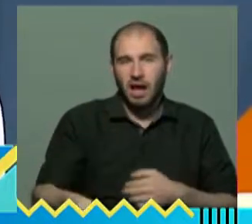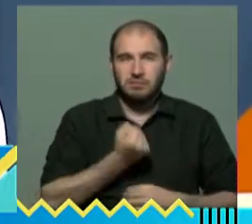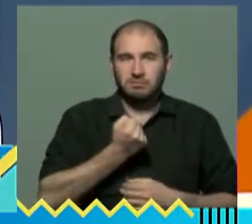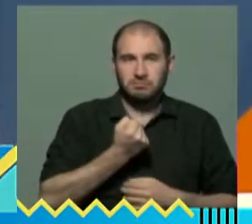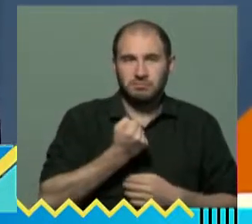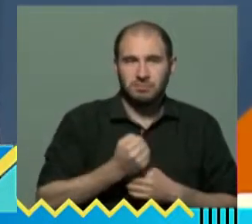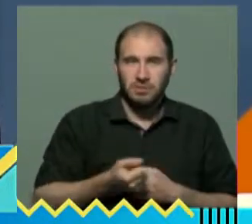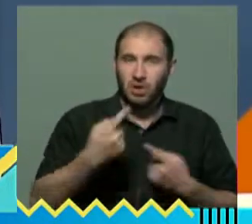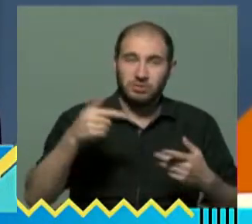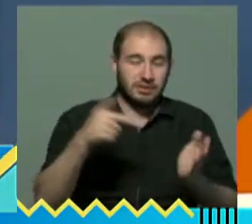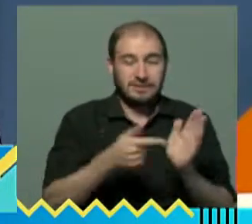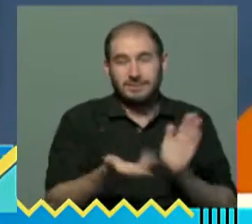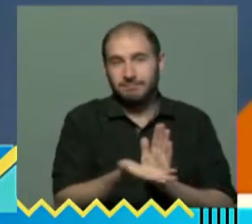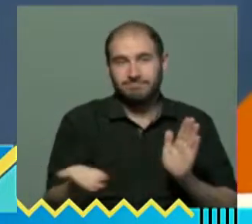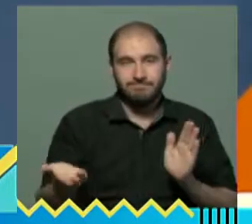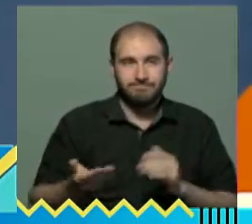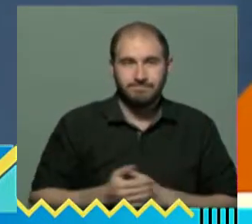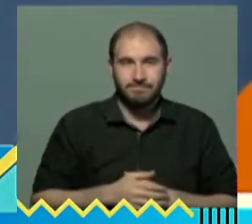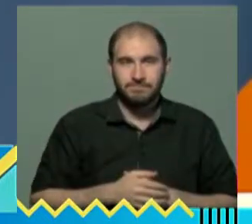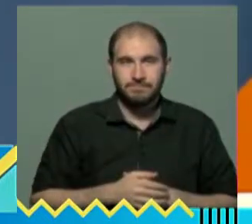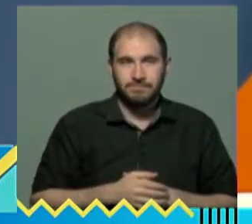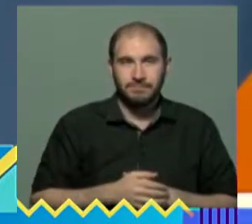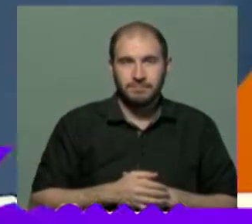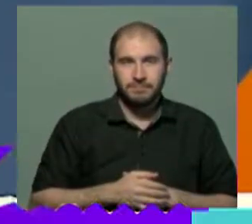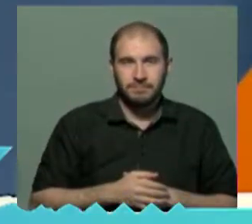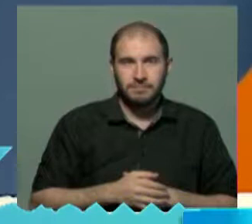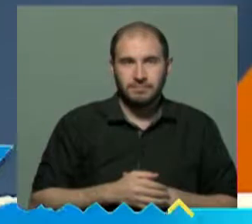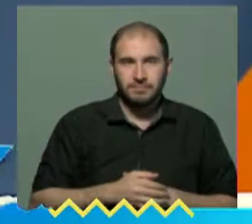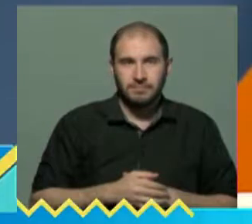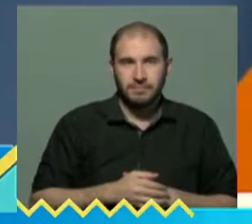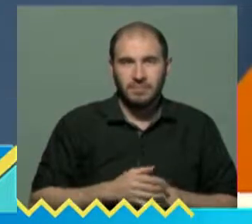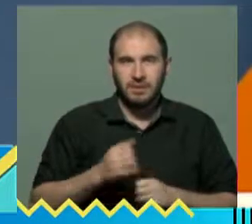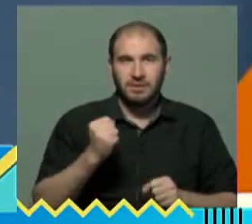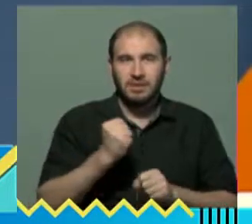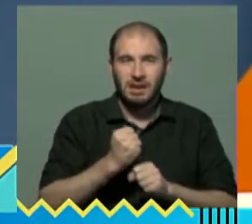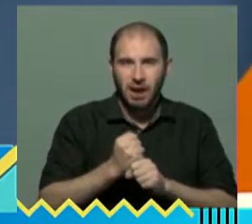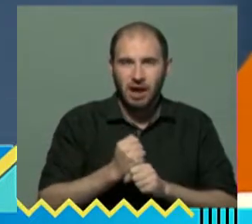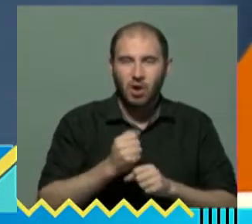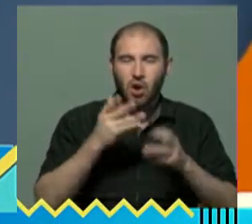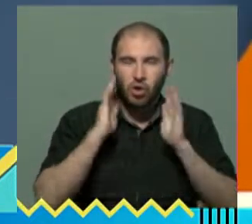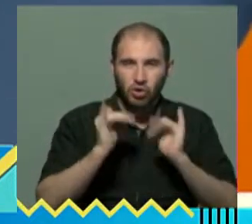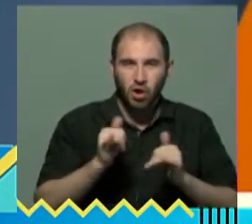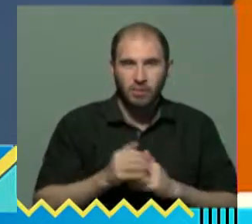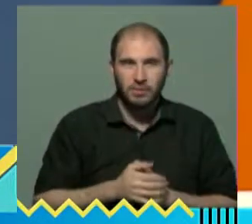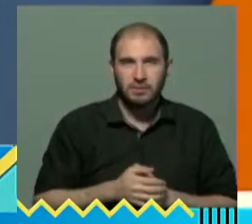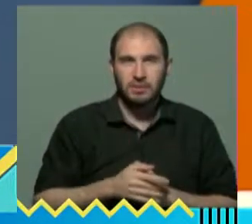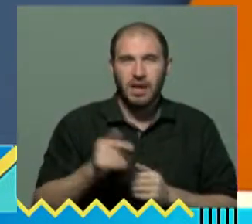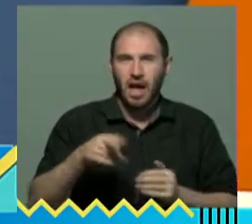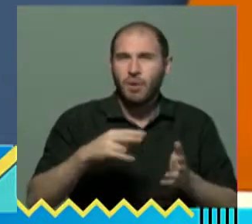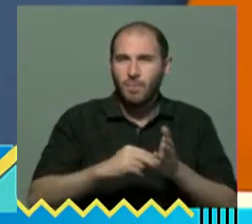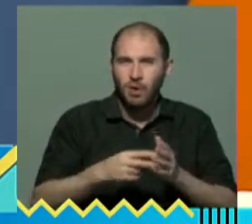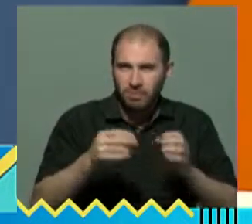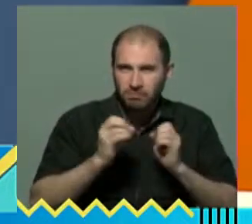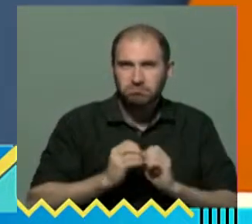la realidad es esta, ¿bien? Por ende, a ver, el empleo, y fundamentalmente el empleo joven, a partir de convertirse en